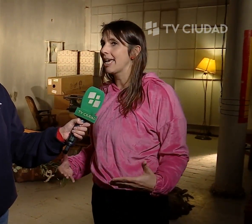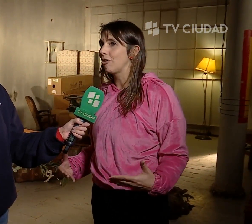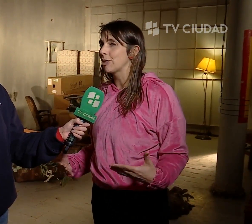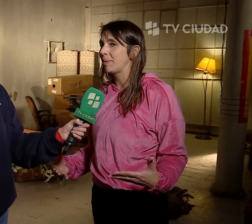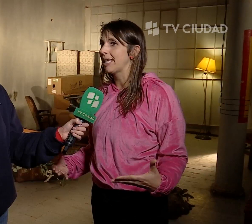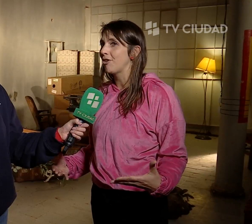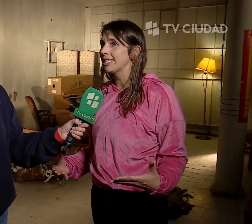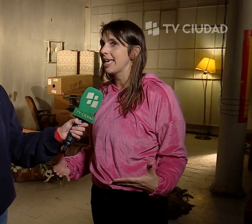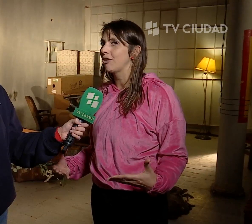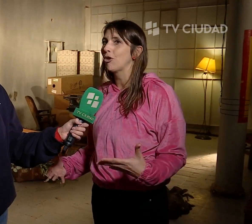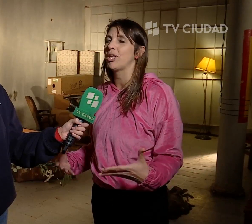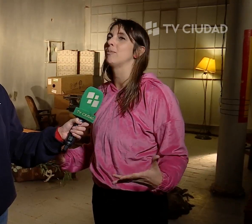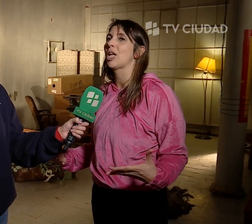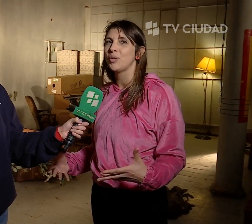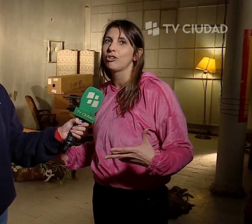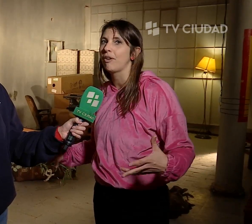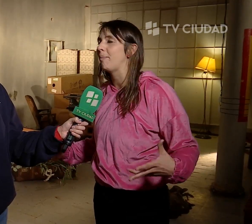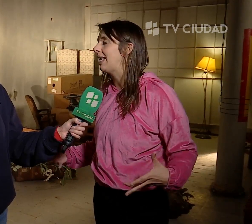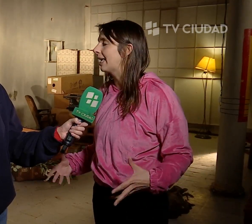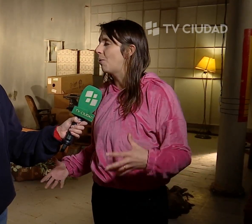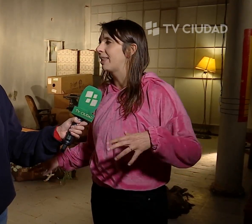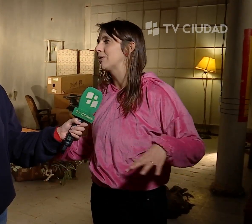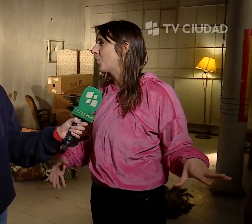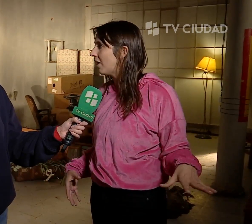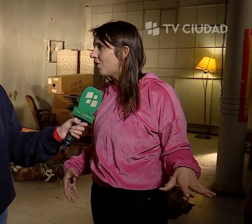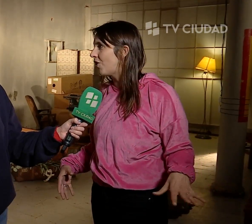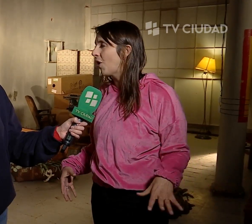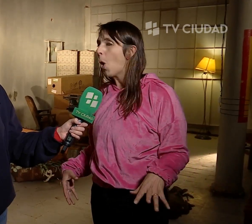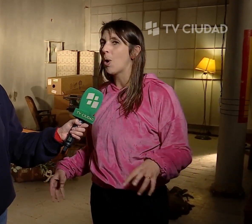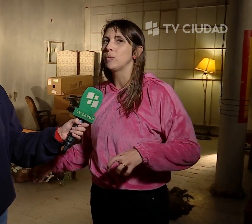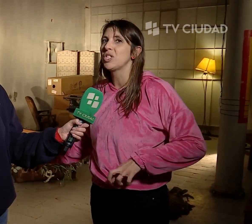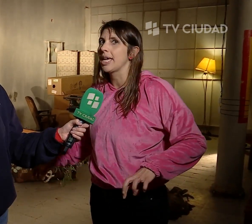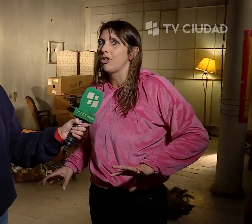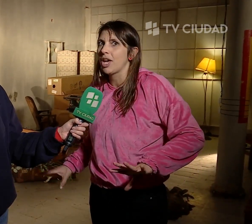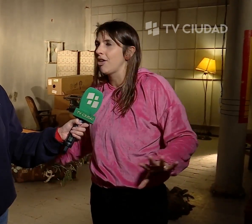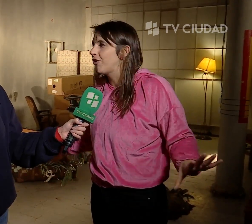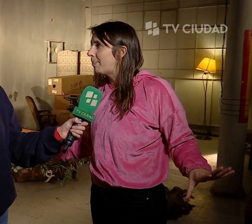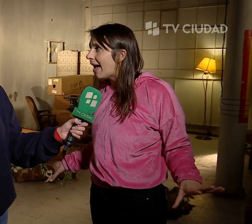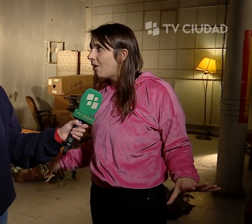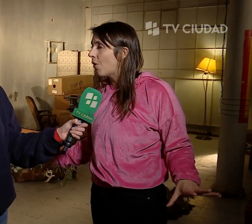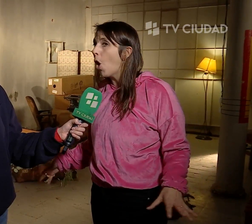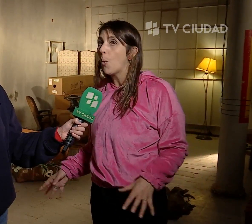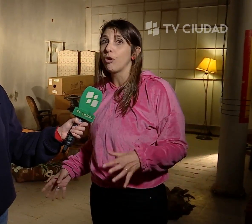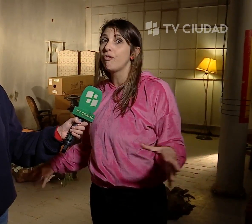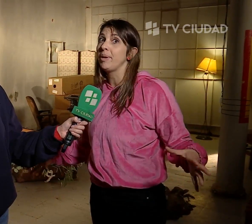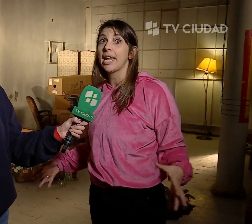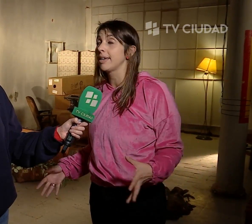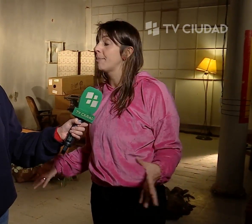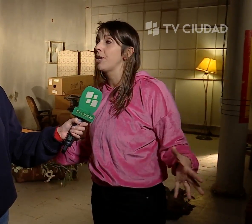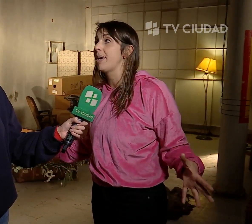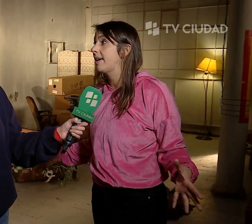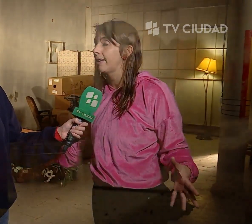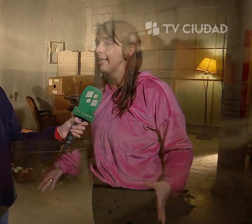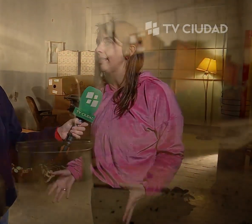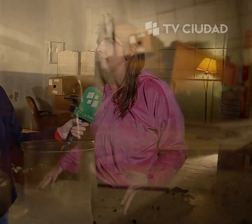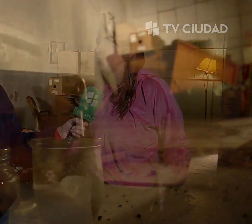que pasa es que con los espectadores es que todos tenemos alguna historia familiar que guardamos en un cajón o algún secreto que quedó tapado o algún familiar que